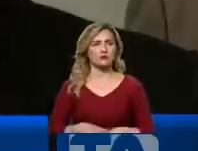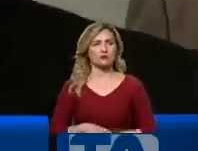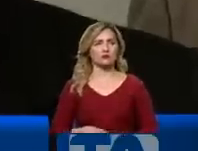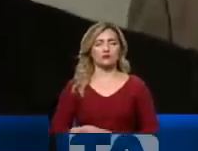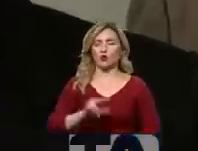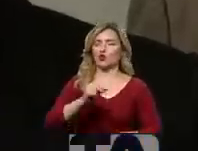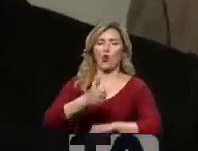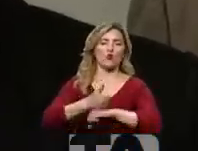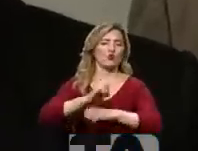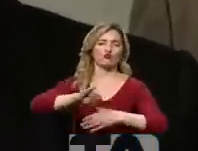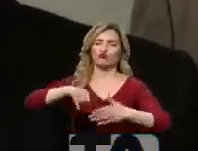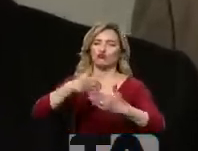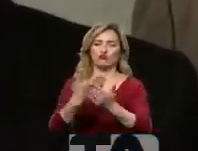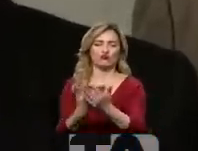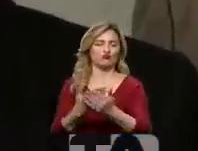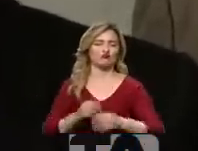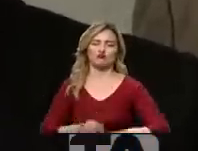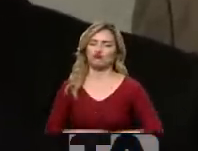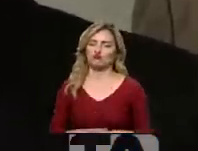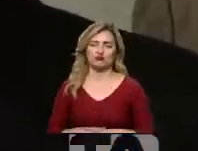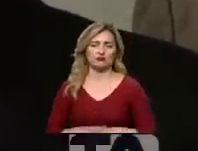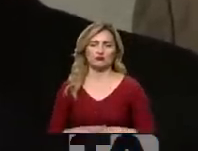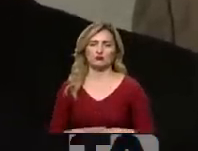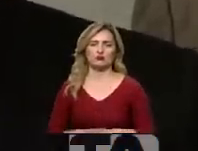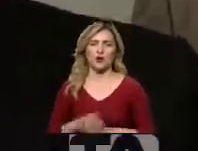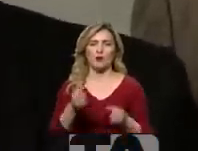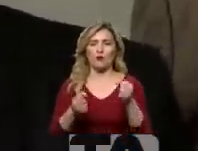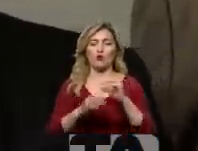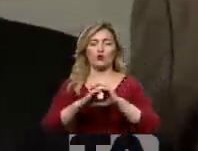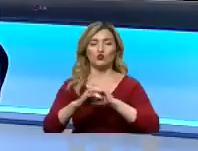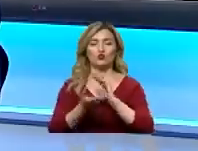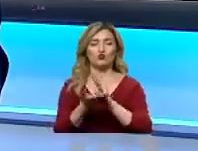no está justificada ni autorizada en el caso del transporte.